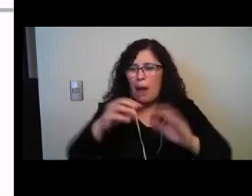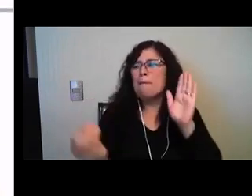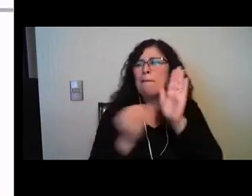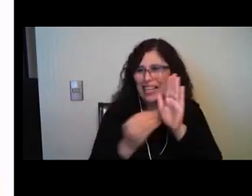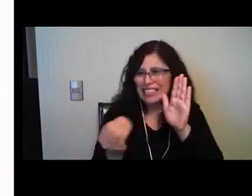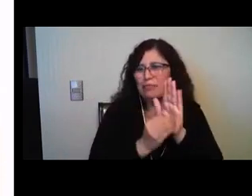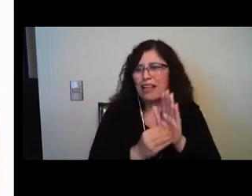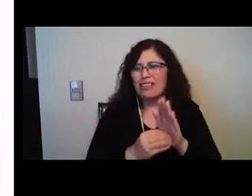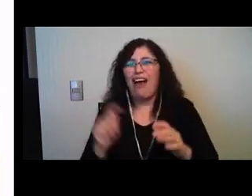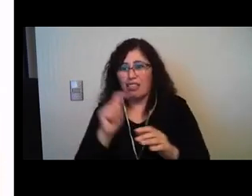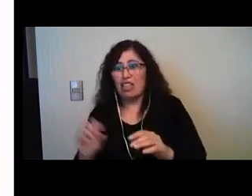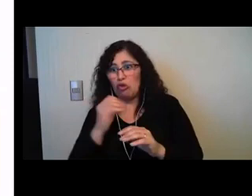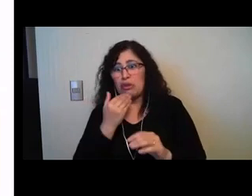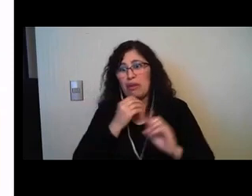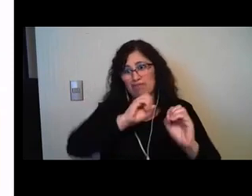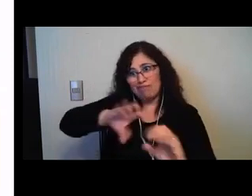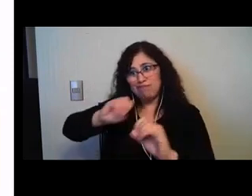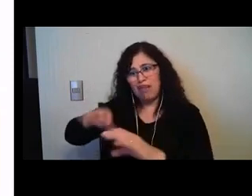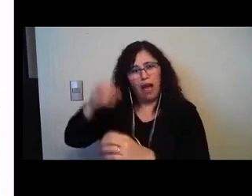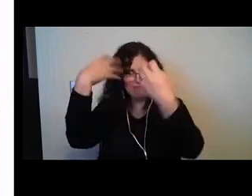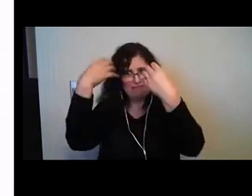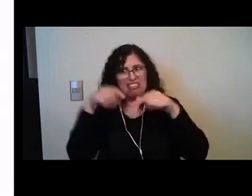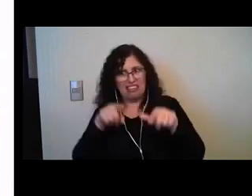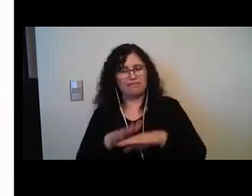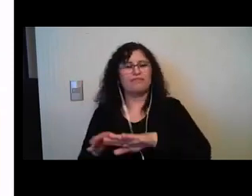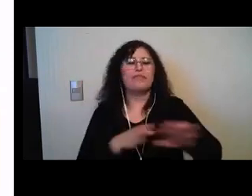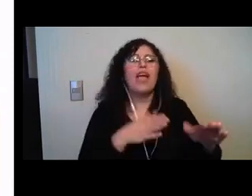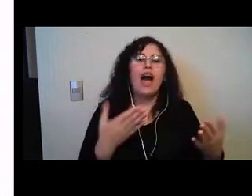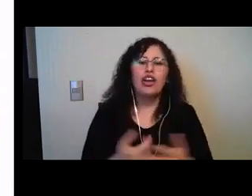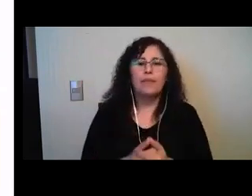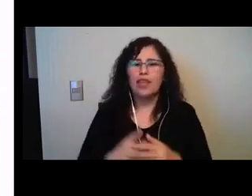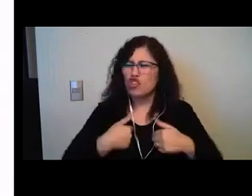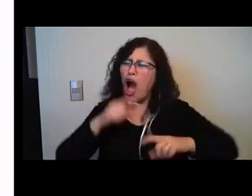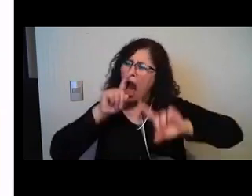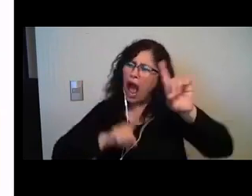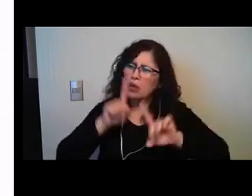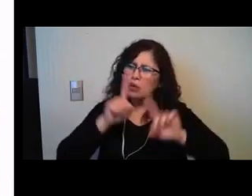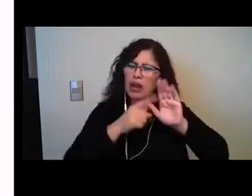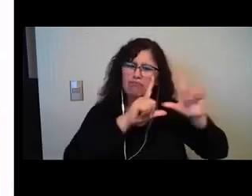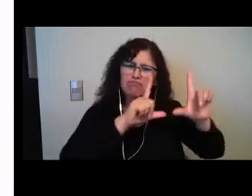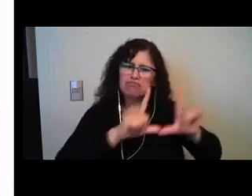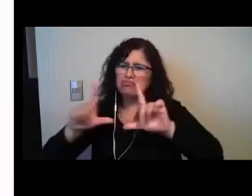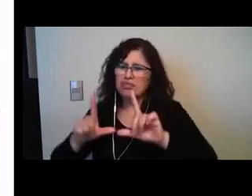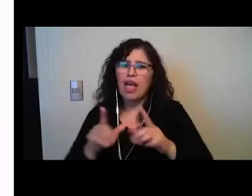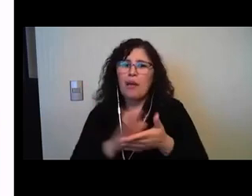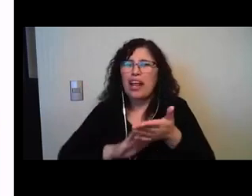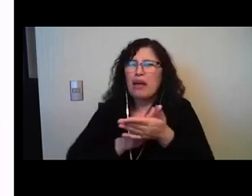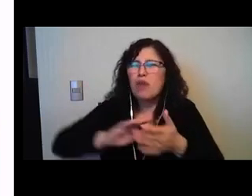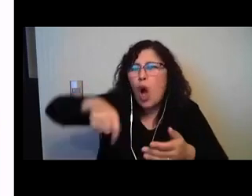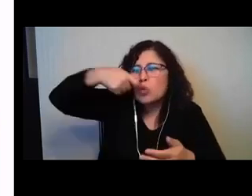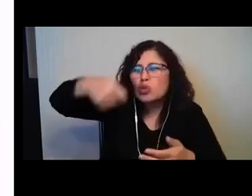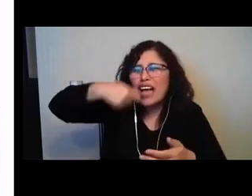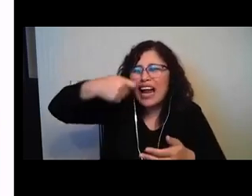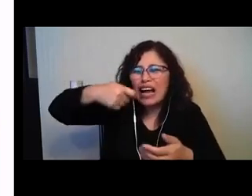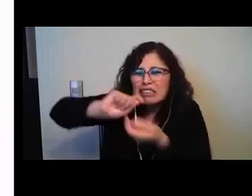área también. Traje algunas imágenes respecto de la enfermedad de Parkinson, ya algunas cucharas adaptadas, ¿cierto? Para las personas